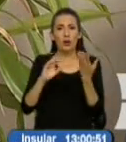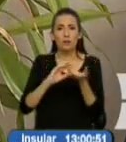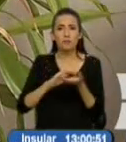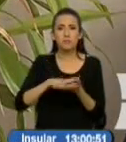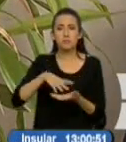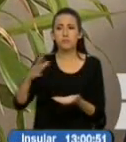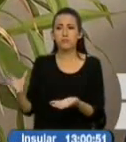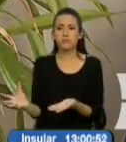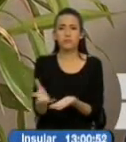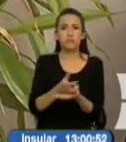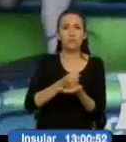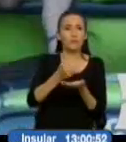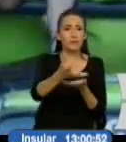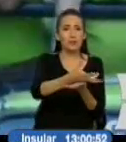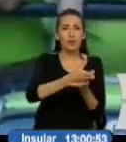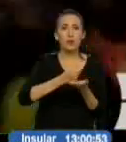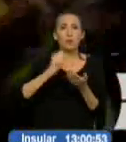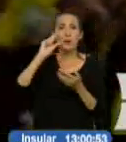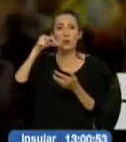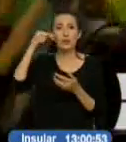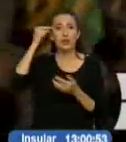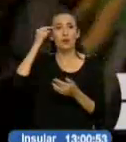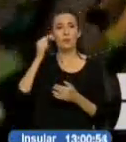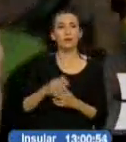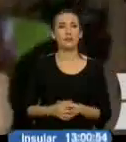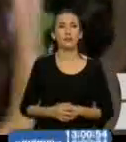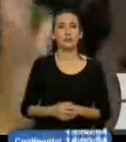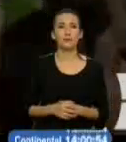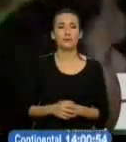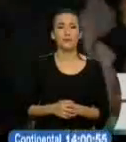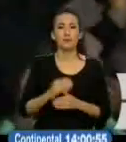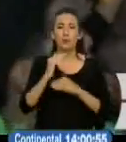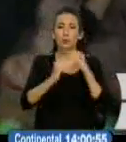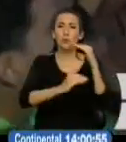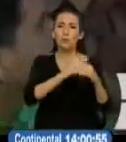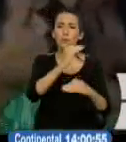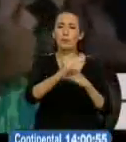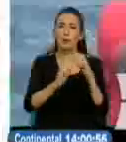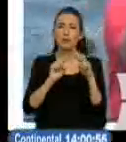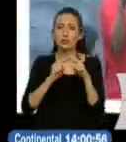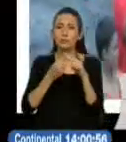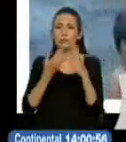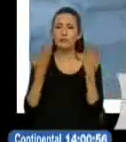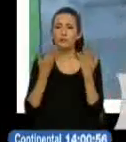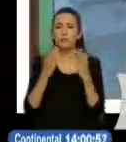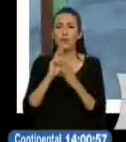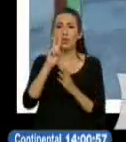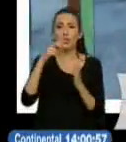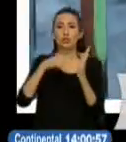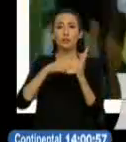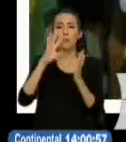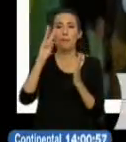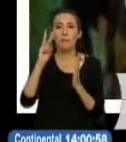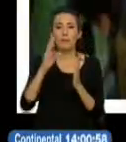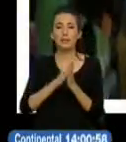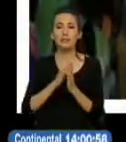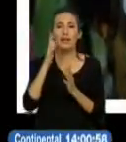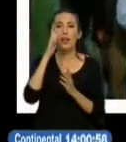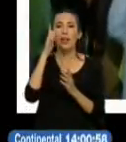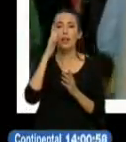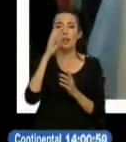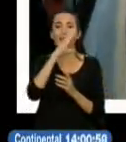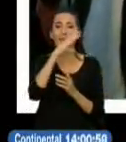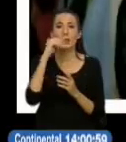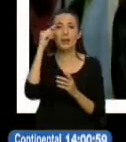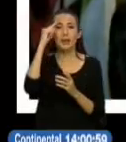público y de recuperación del Estado. ¡Sangre brava! Un proceso que inició a finales de 2006 cuando Alianza País, liderada por Rafael Correa,